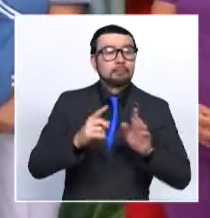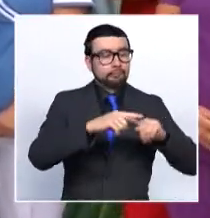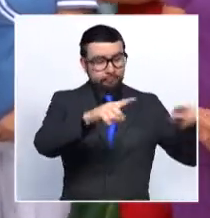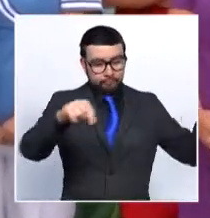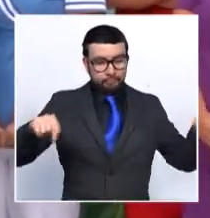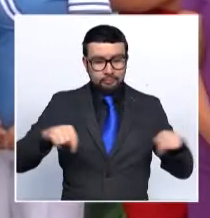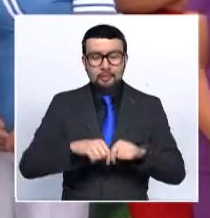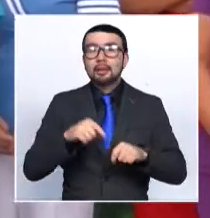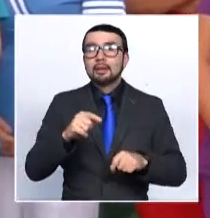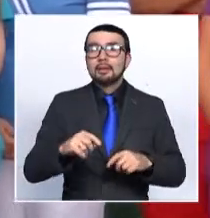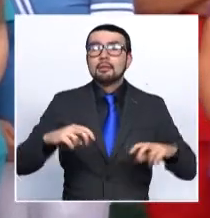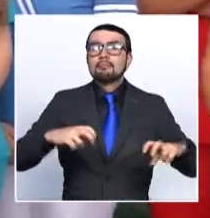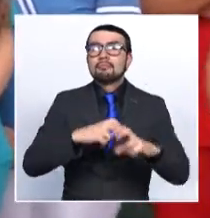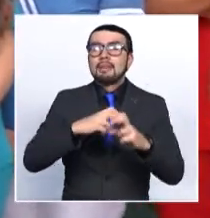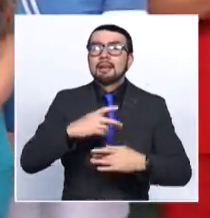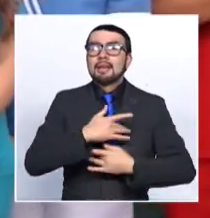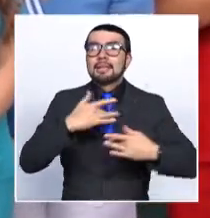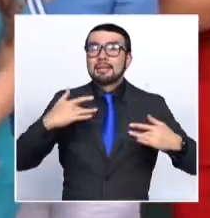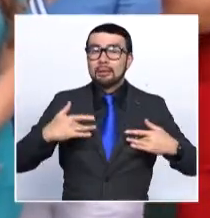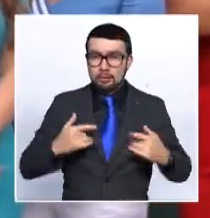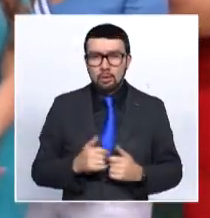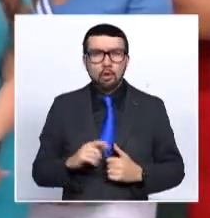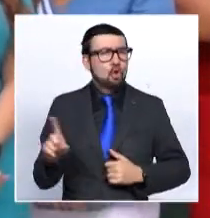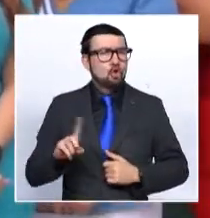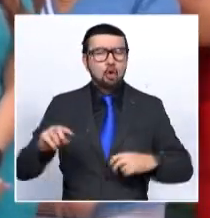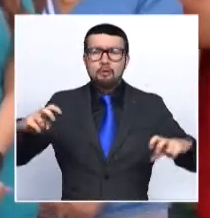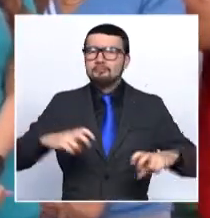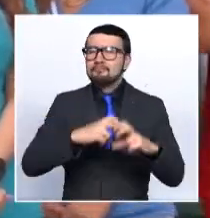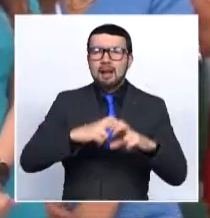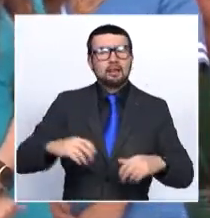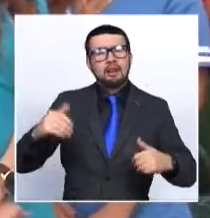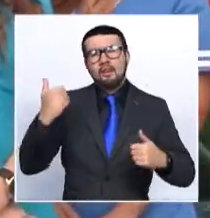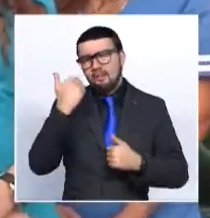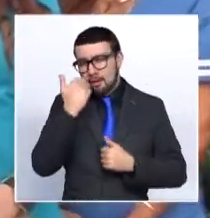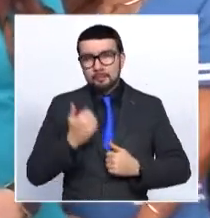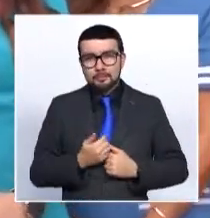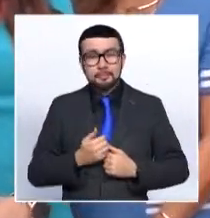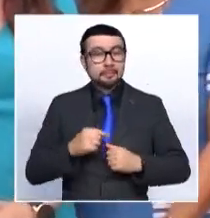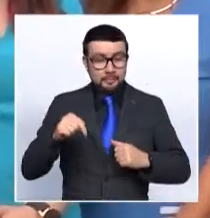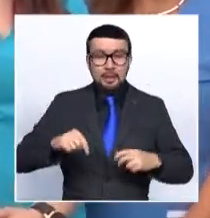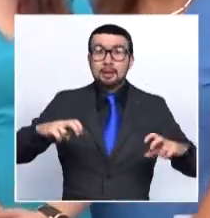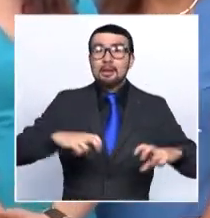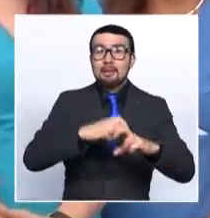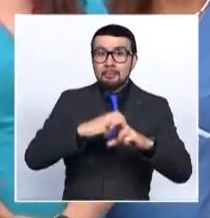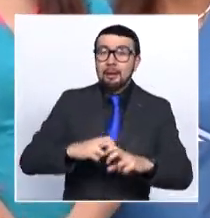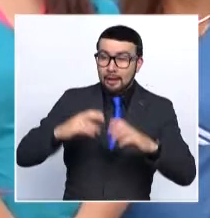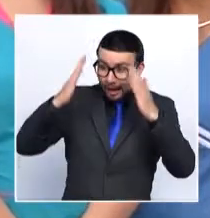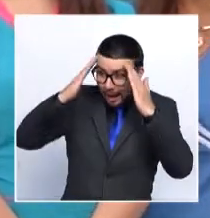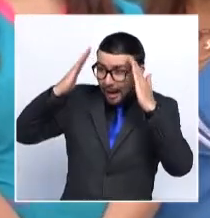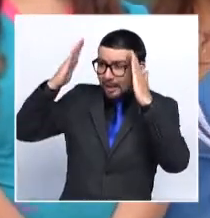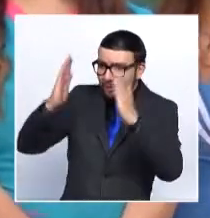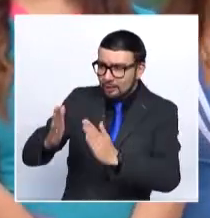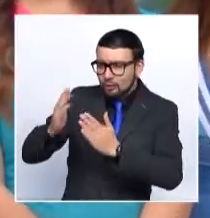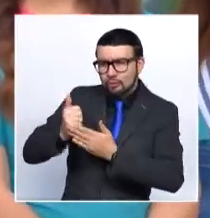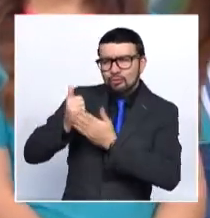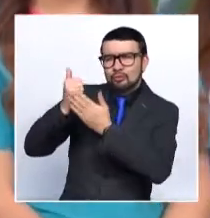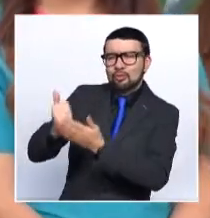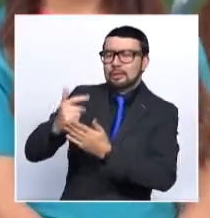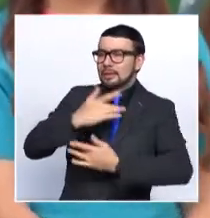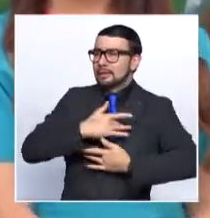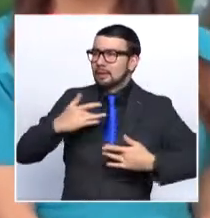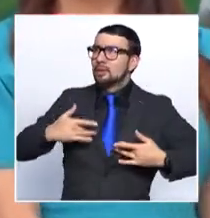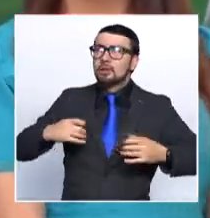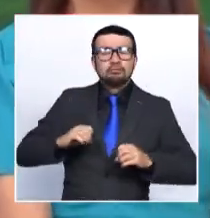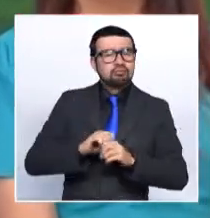salud, no un parque de la enfermedad. Es decir, aquí estamos dedicados a divulgar